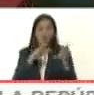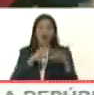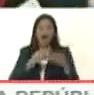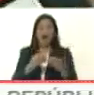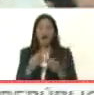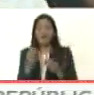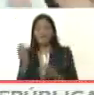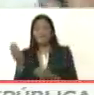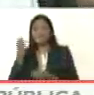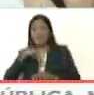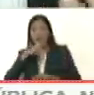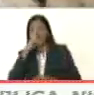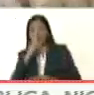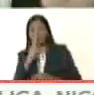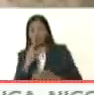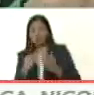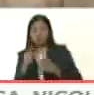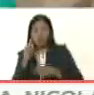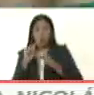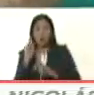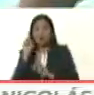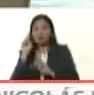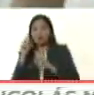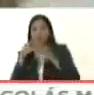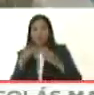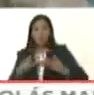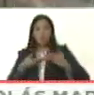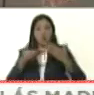Todo esto llega al que lo necesita.